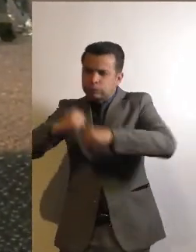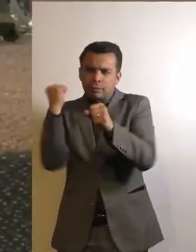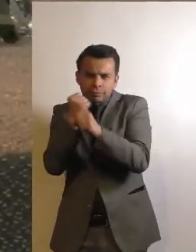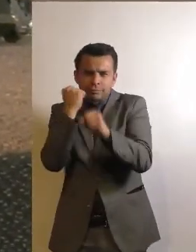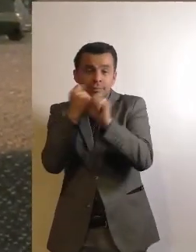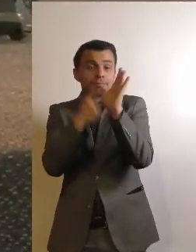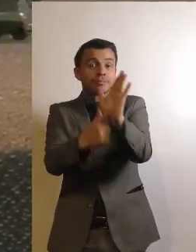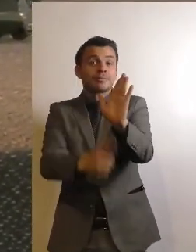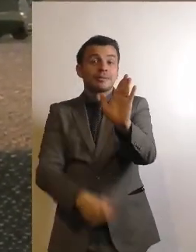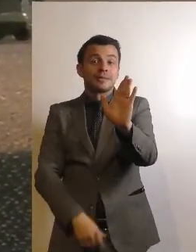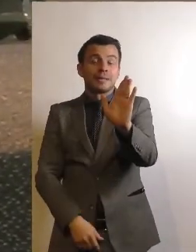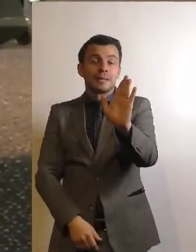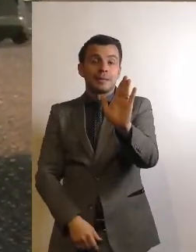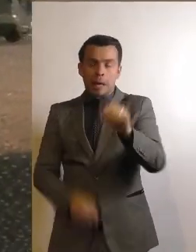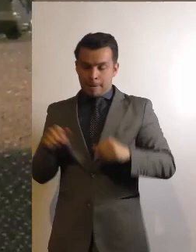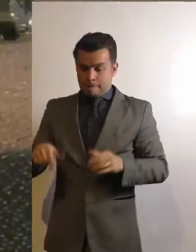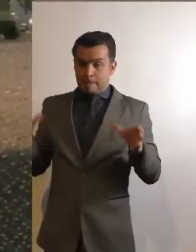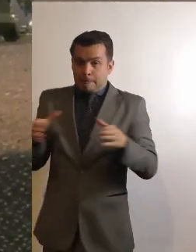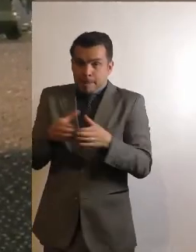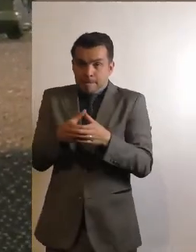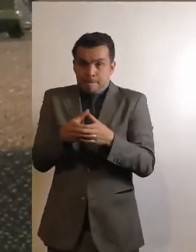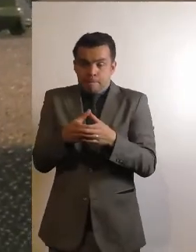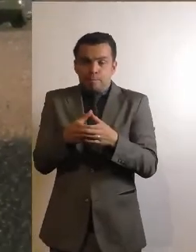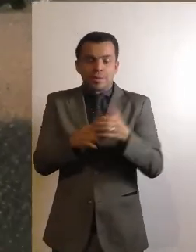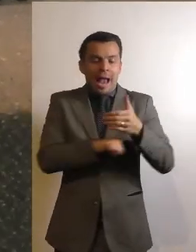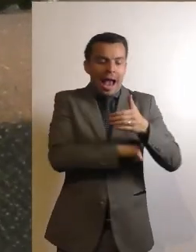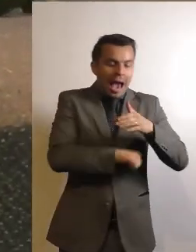tenemos 5 áreas, los cuales están dispuestos a toda la